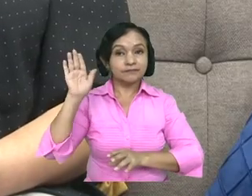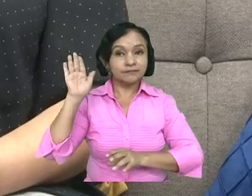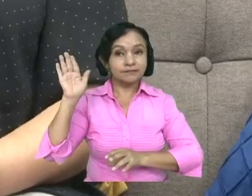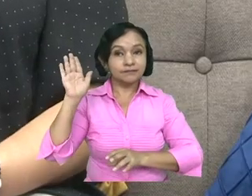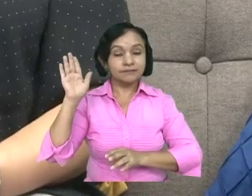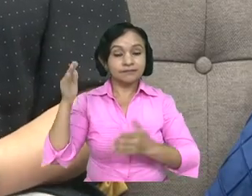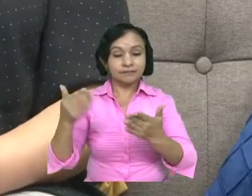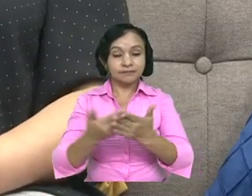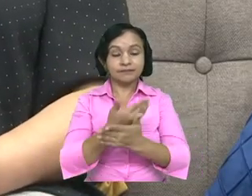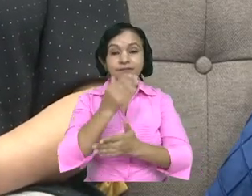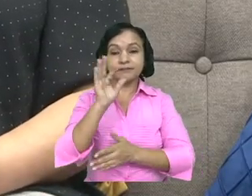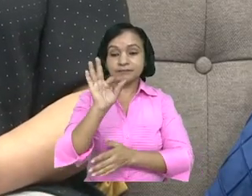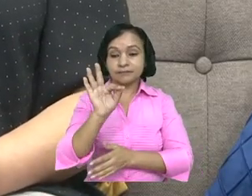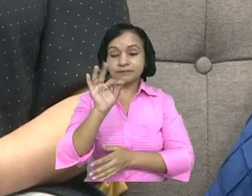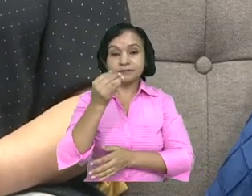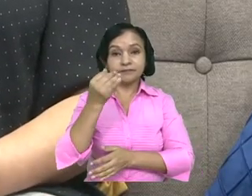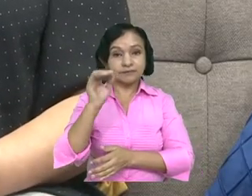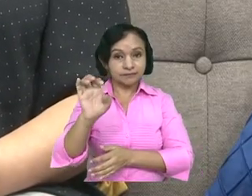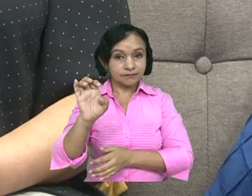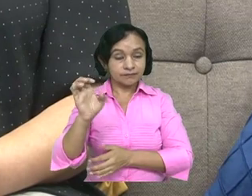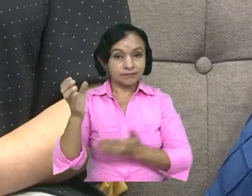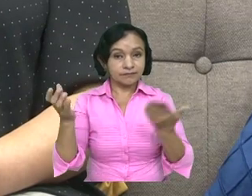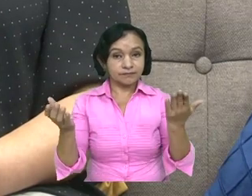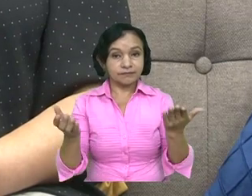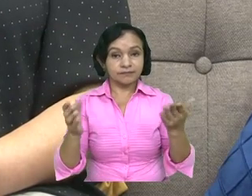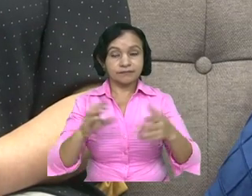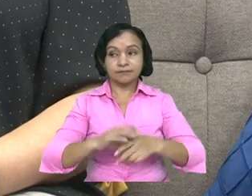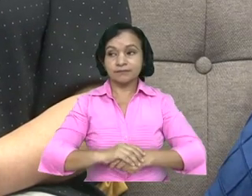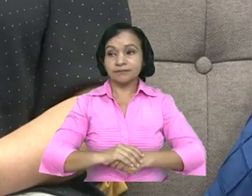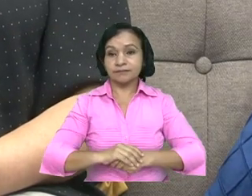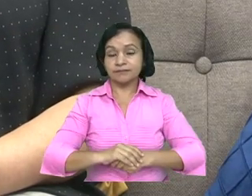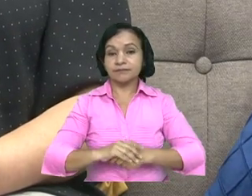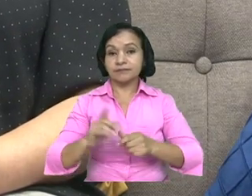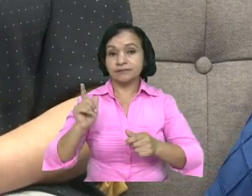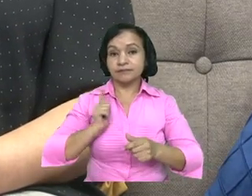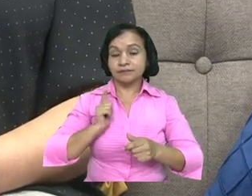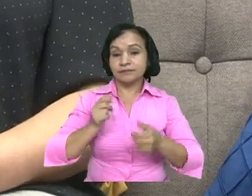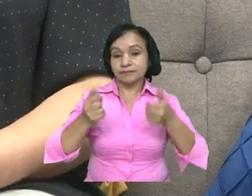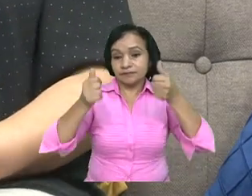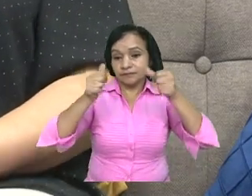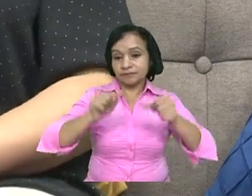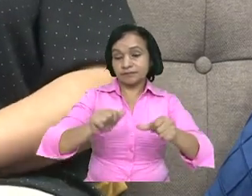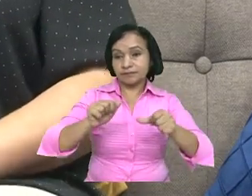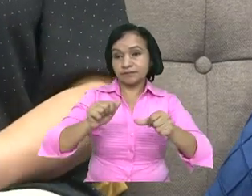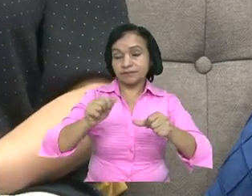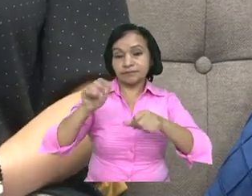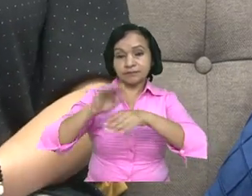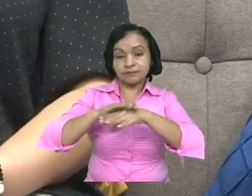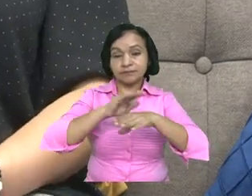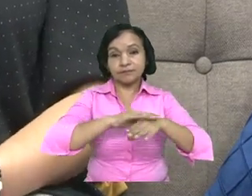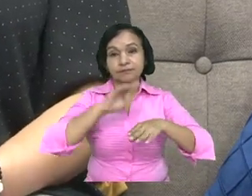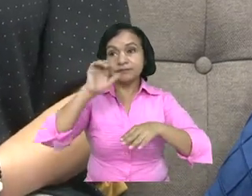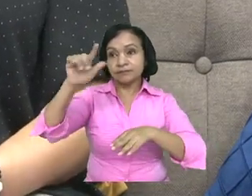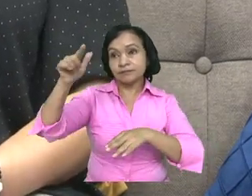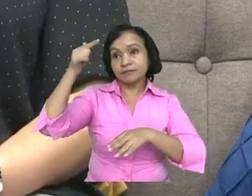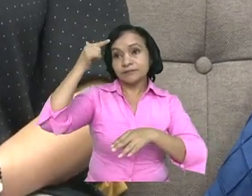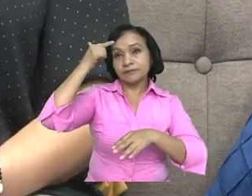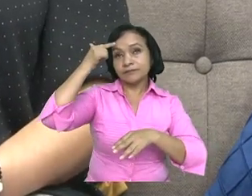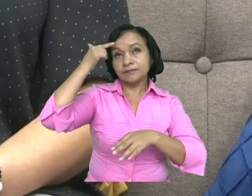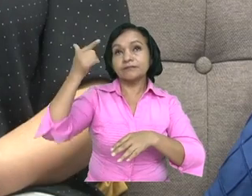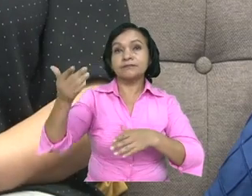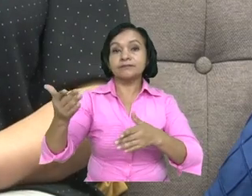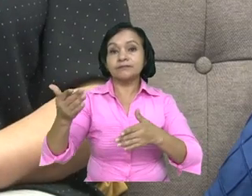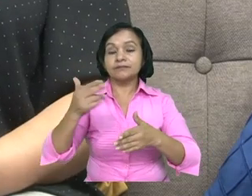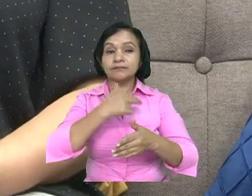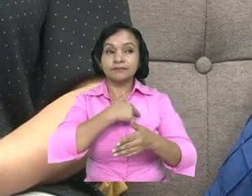El nuevo FICE, obviamente por mandato. Claro, y orientaciones de nuestro gobierno, que